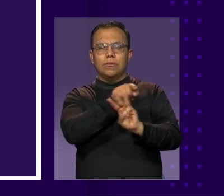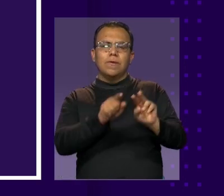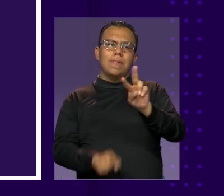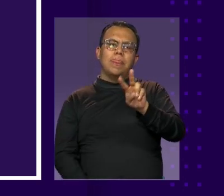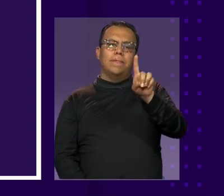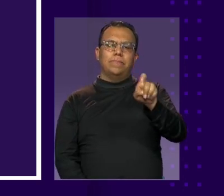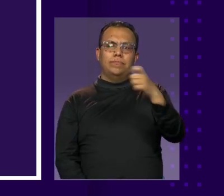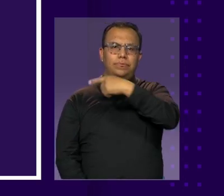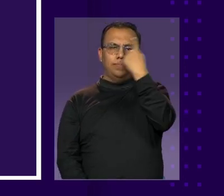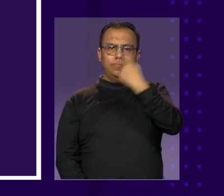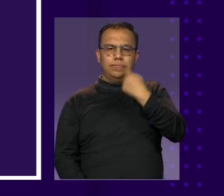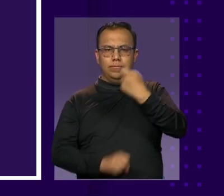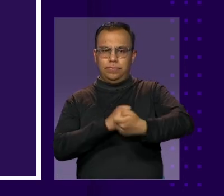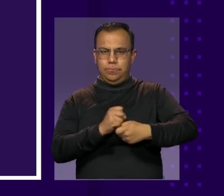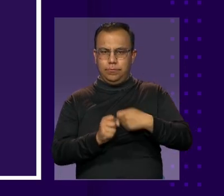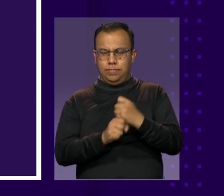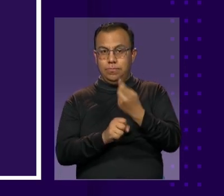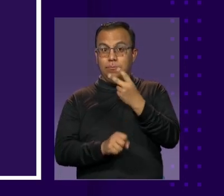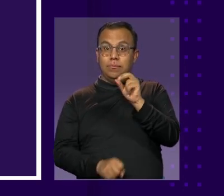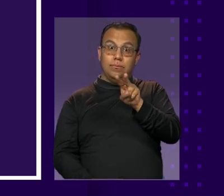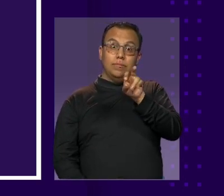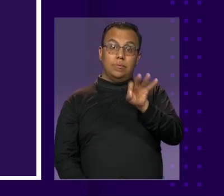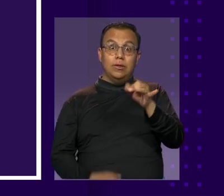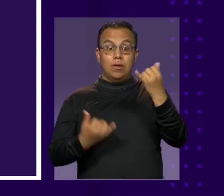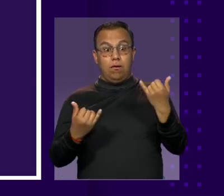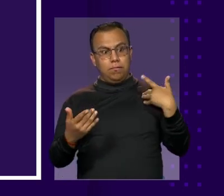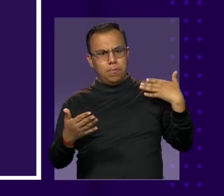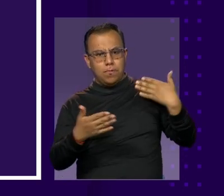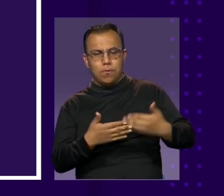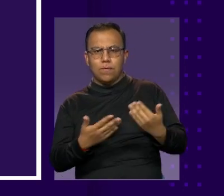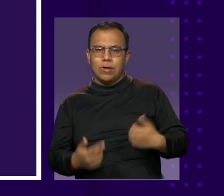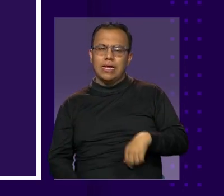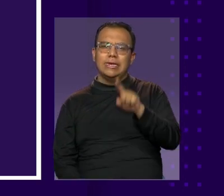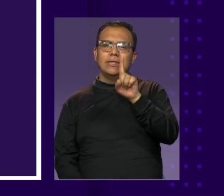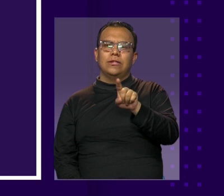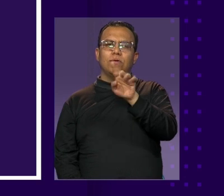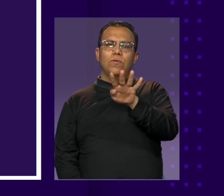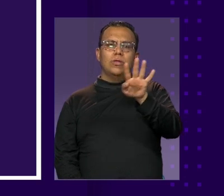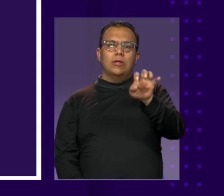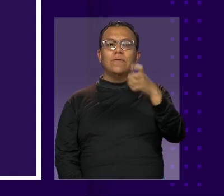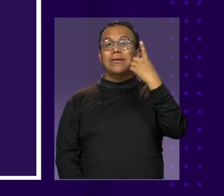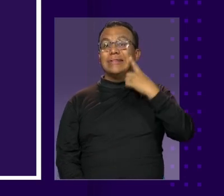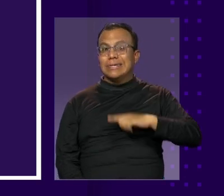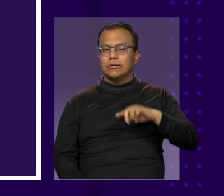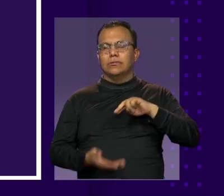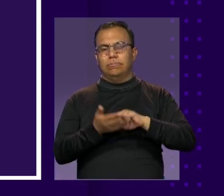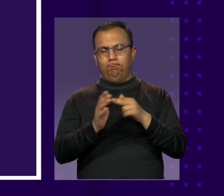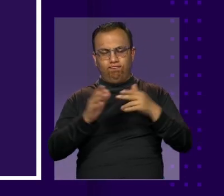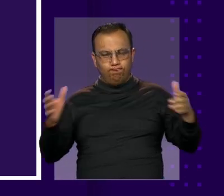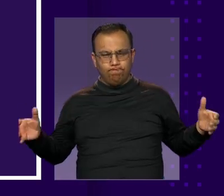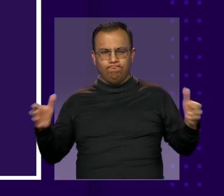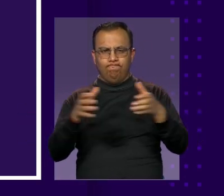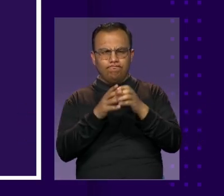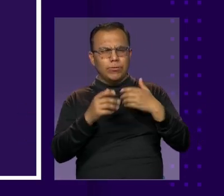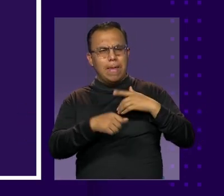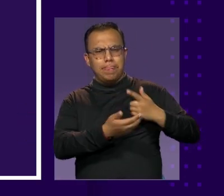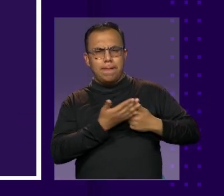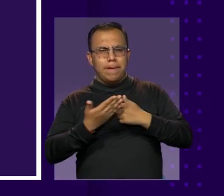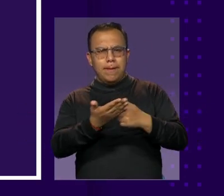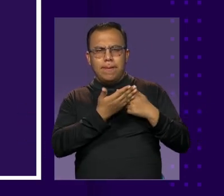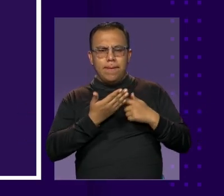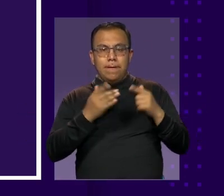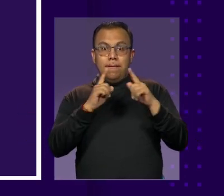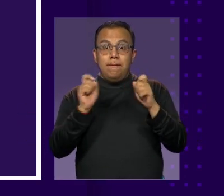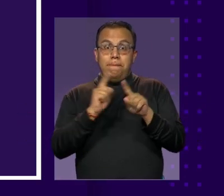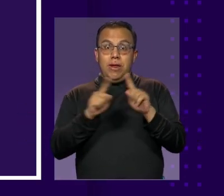26 de septiembre de 2023, es decir, hasta hoy han transcurrido 149 días en los que la Corte ha tenido ese tiempo para deliberar,